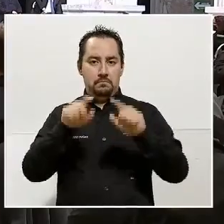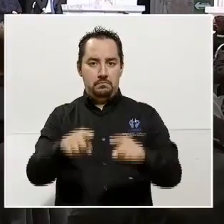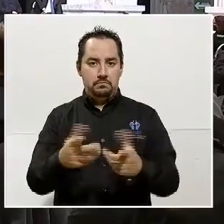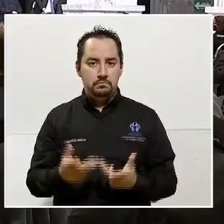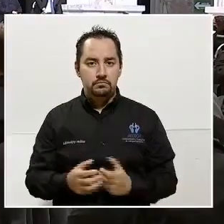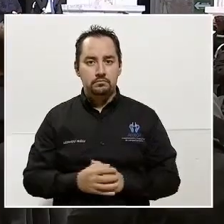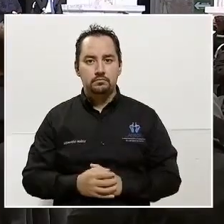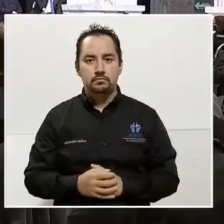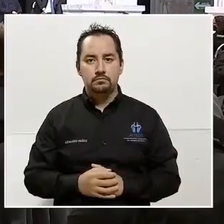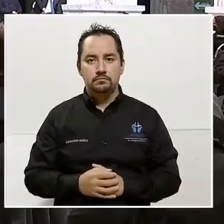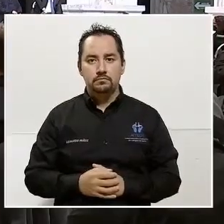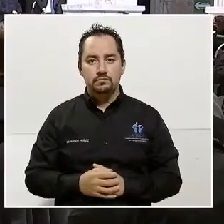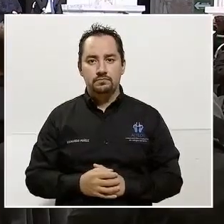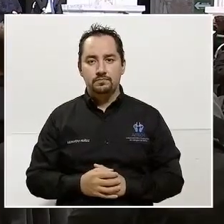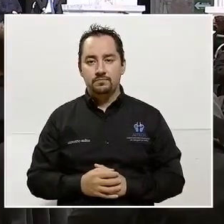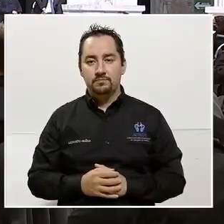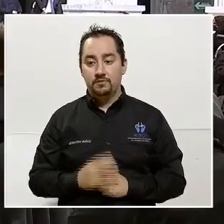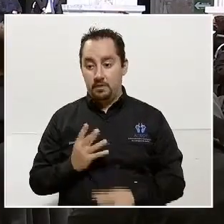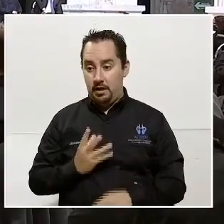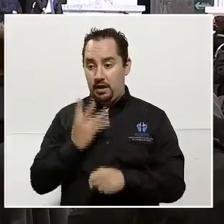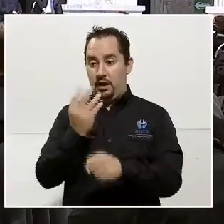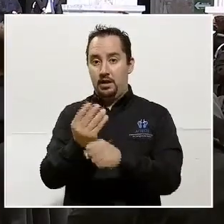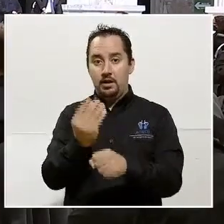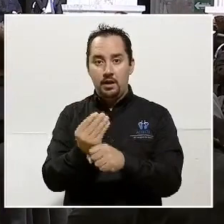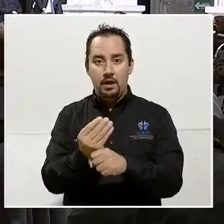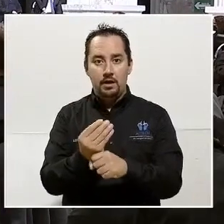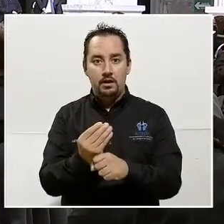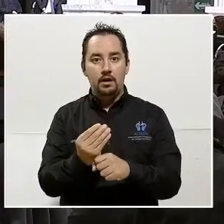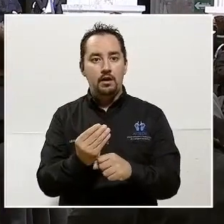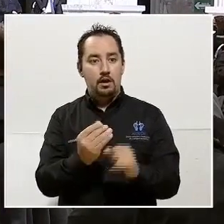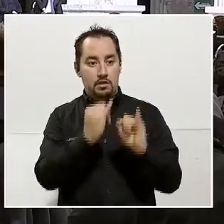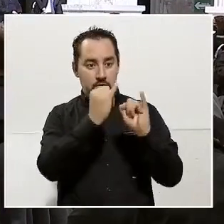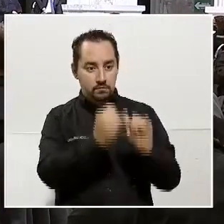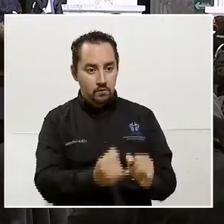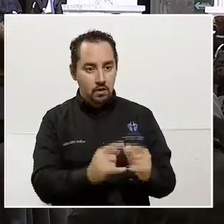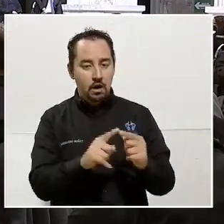se han negado a reparar individual, colectiva e